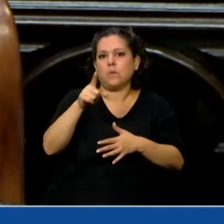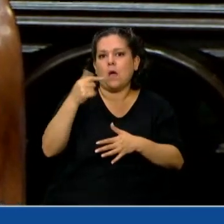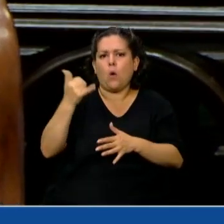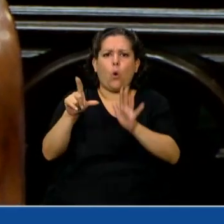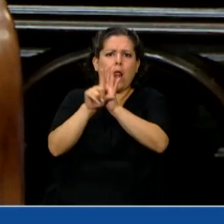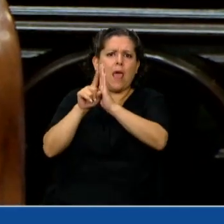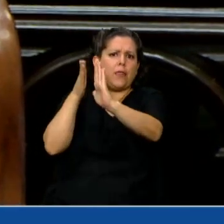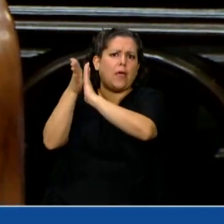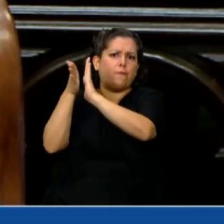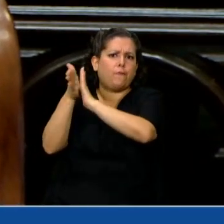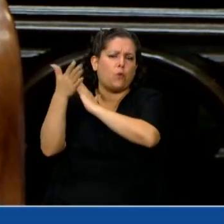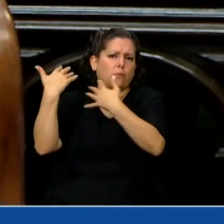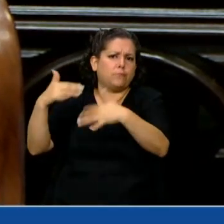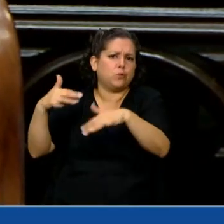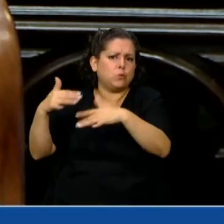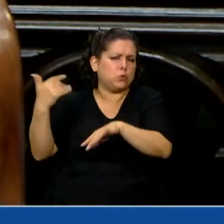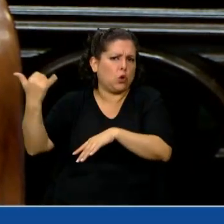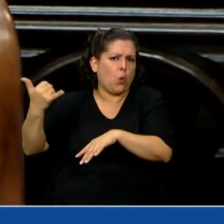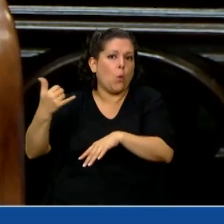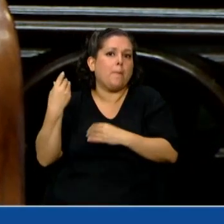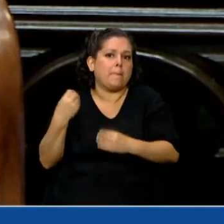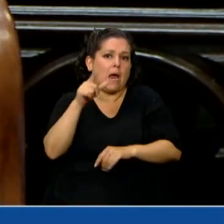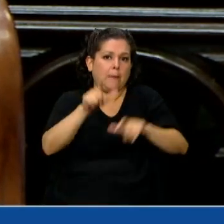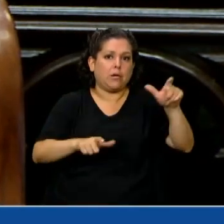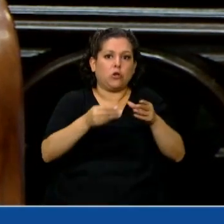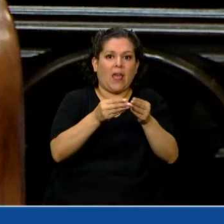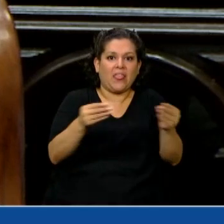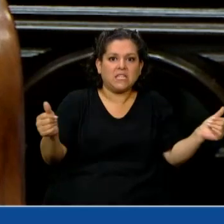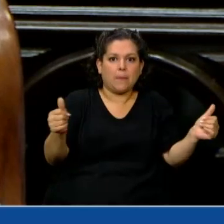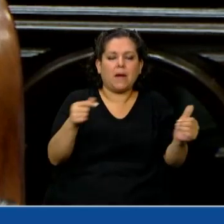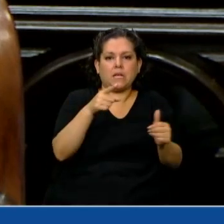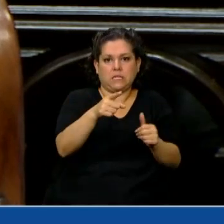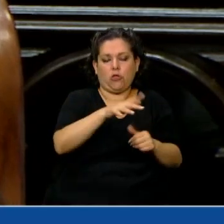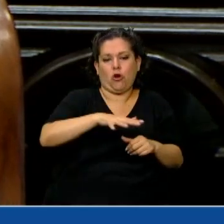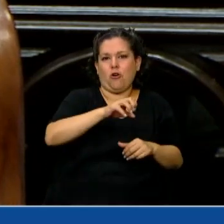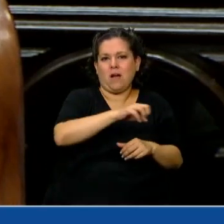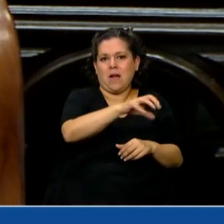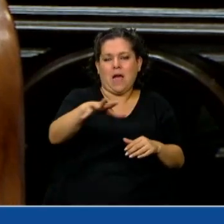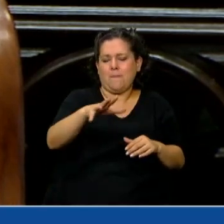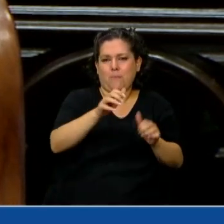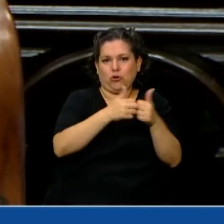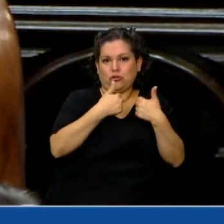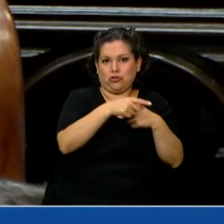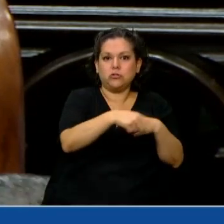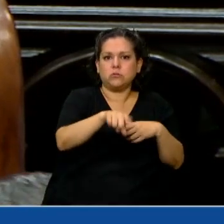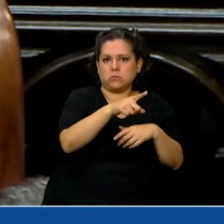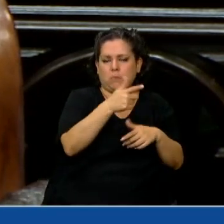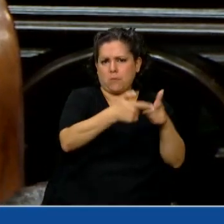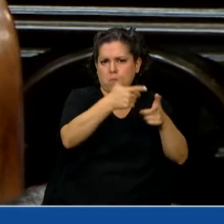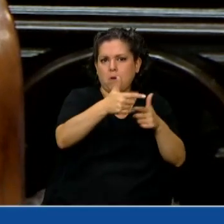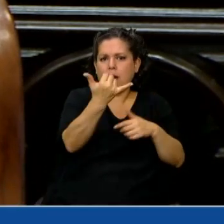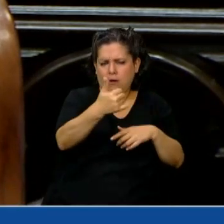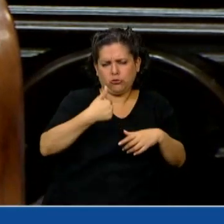de ley de fuga para borrar la presencia de estos desaparecidos en los campos de concentración. Todos conocemos,